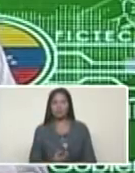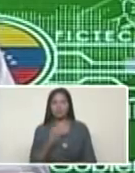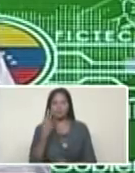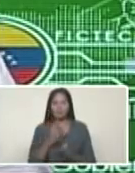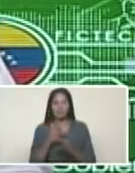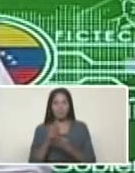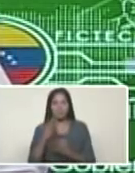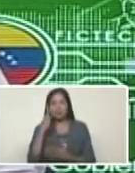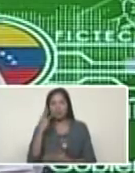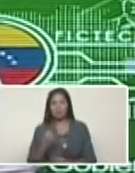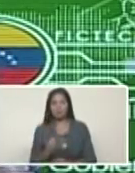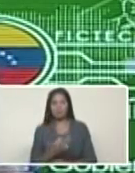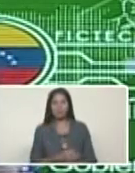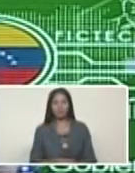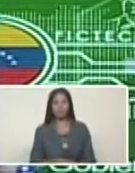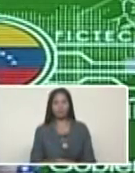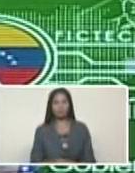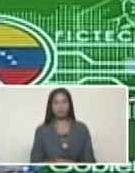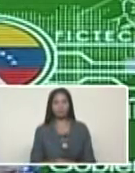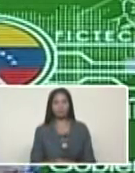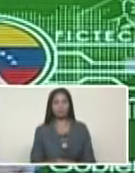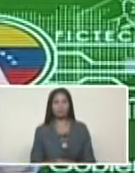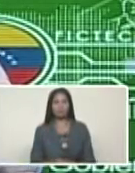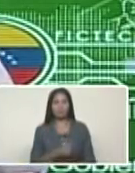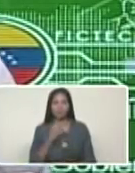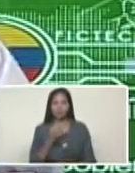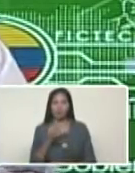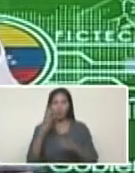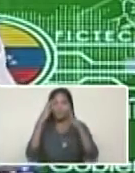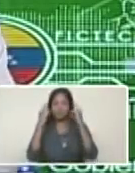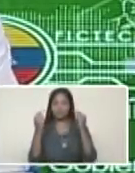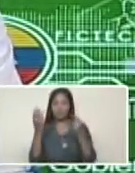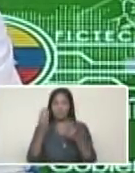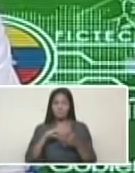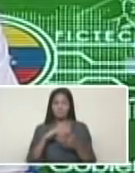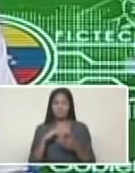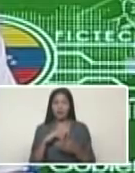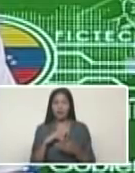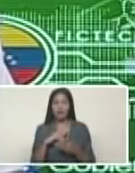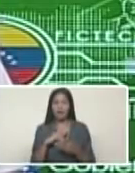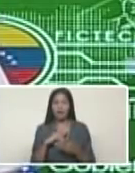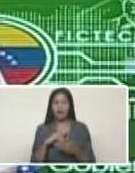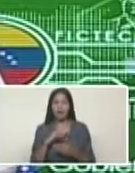verdad, y además con capacidad creadora, creativa,